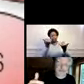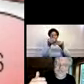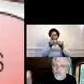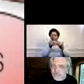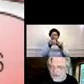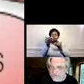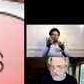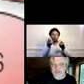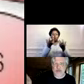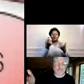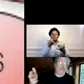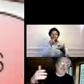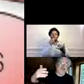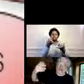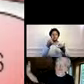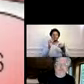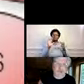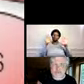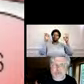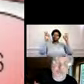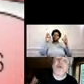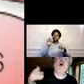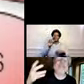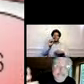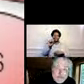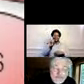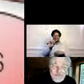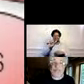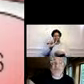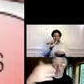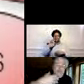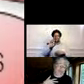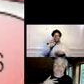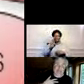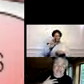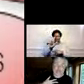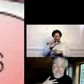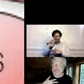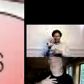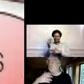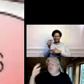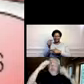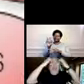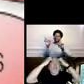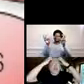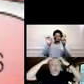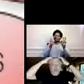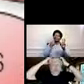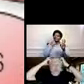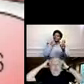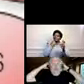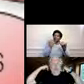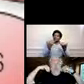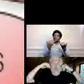Y aquí hay un par de cosas que vamos a hacer. Eso le llamamos un lado positivo de ese, de ese regalo